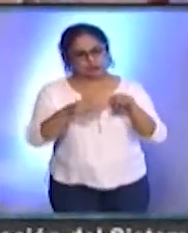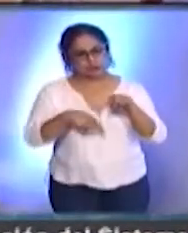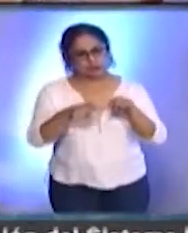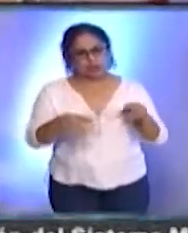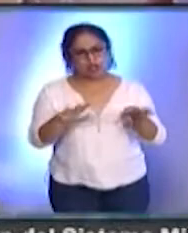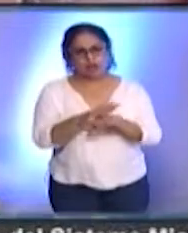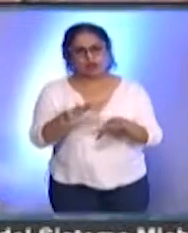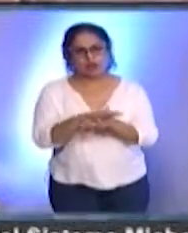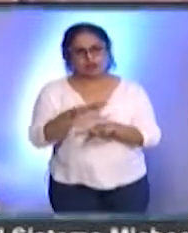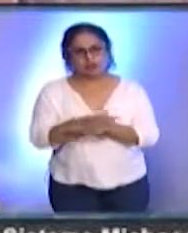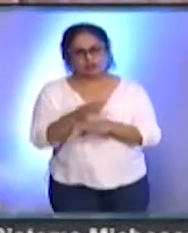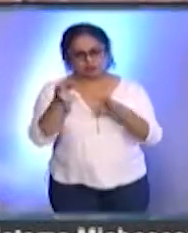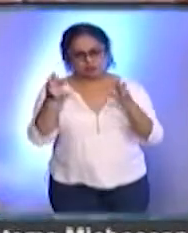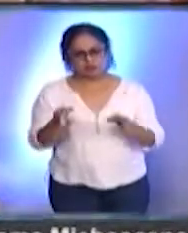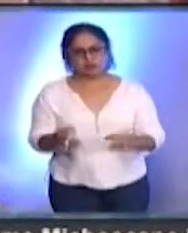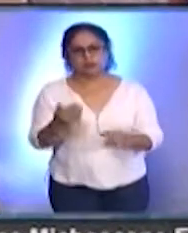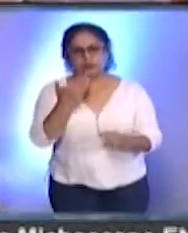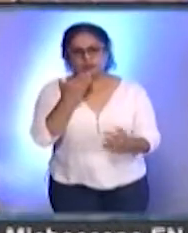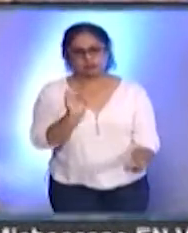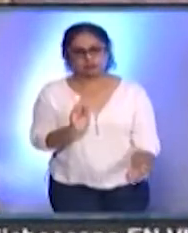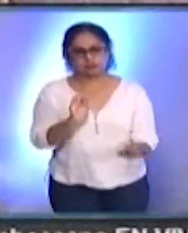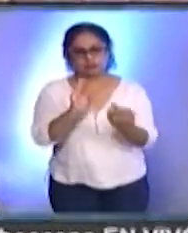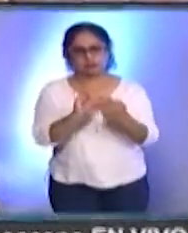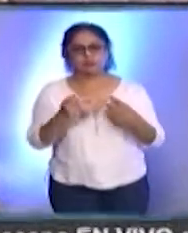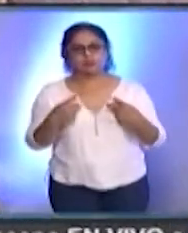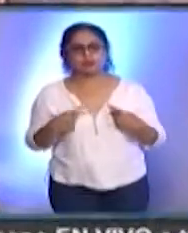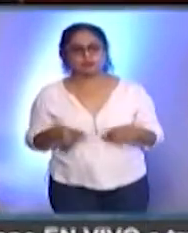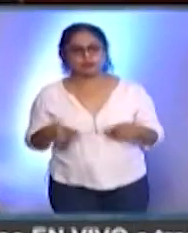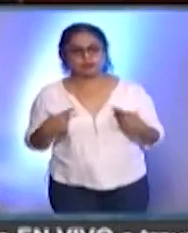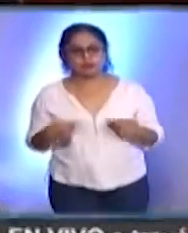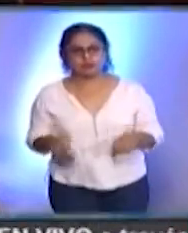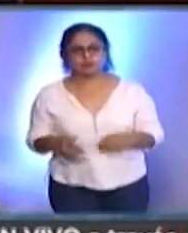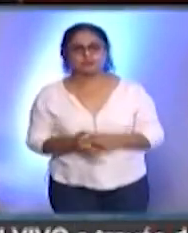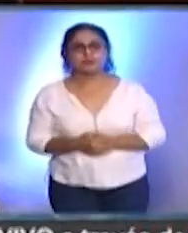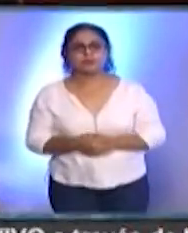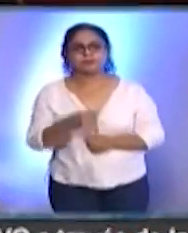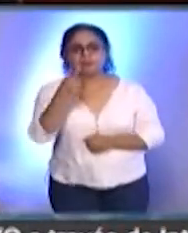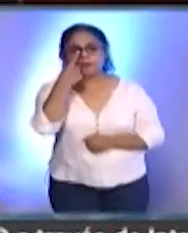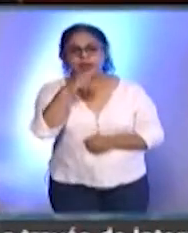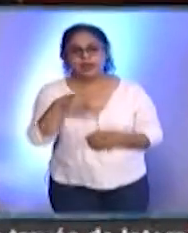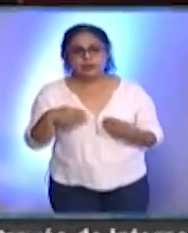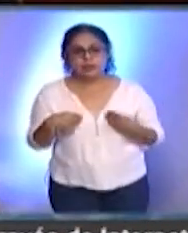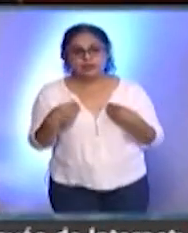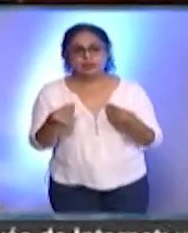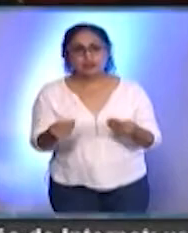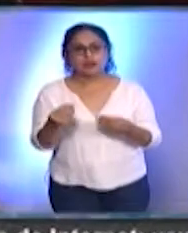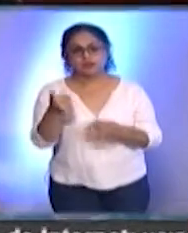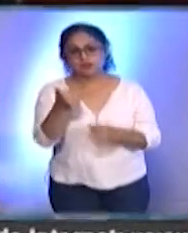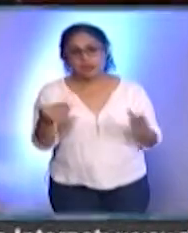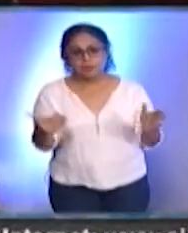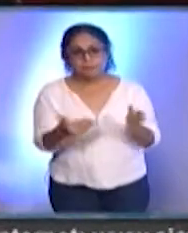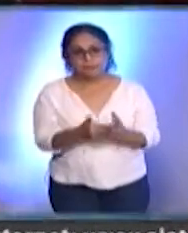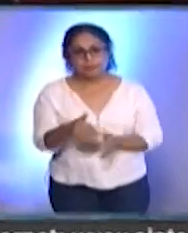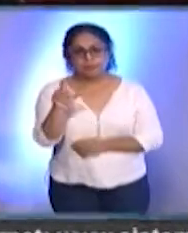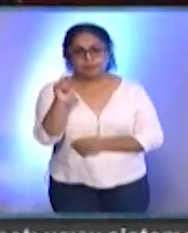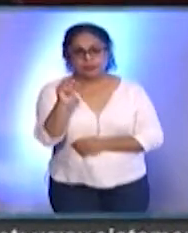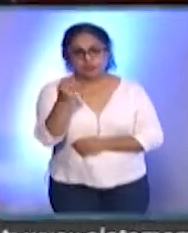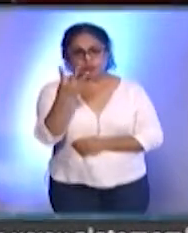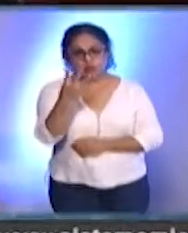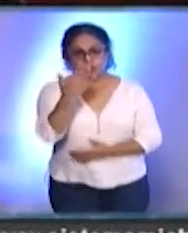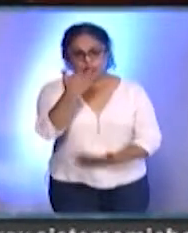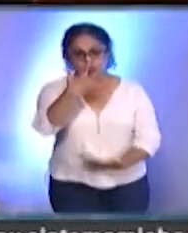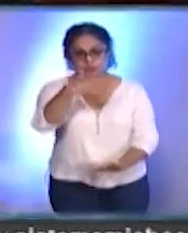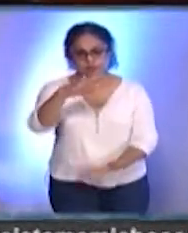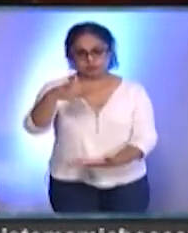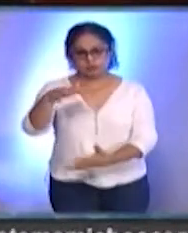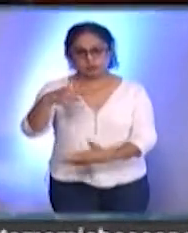fin de que llegue directamente a quienes lo necesitan. Para la entrega de 6.024 despensas